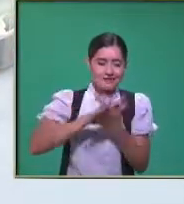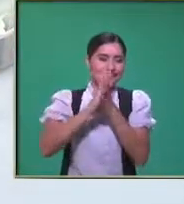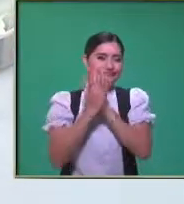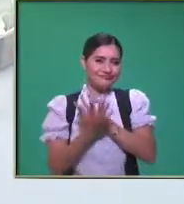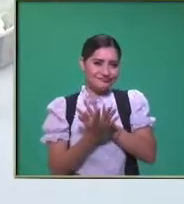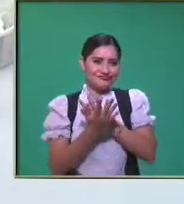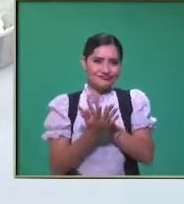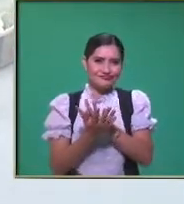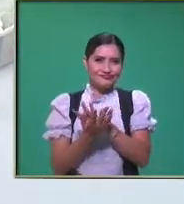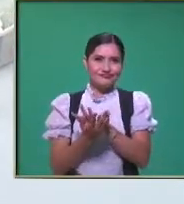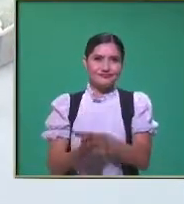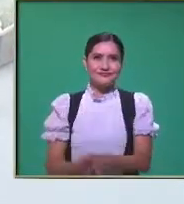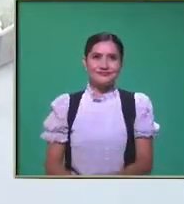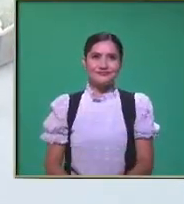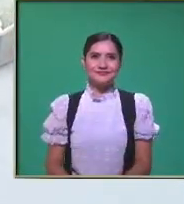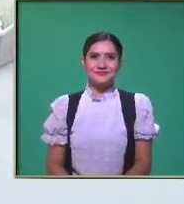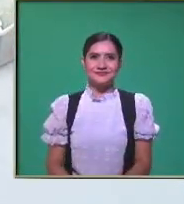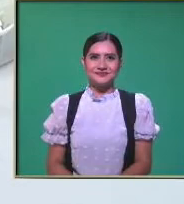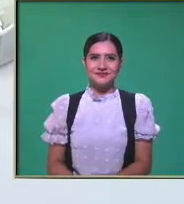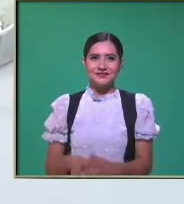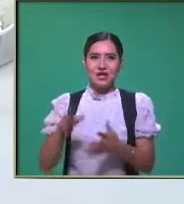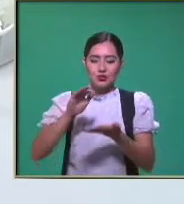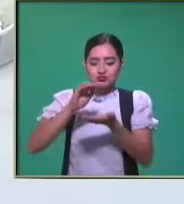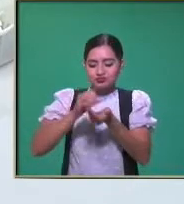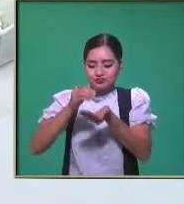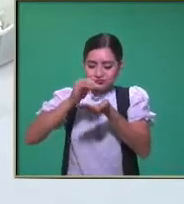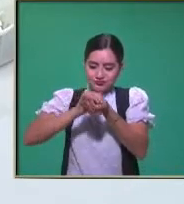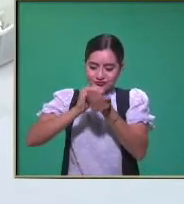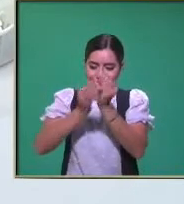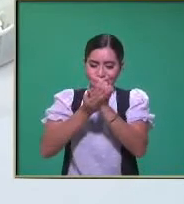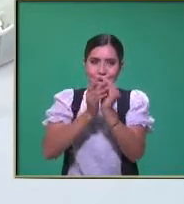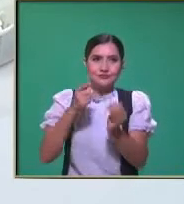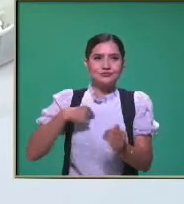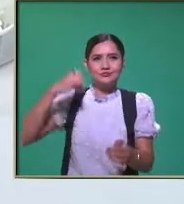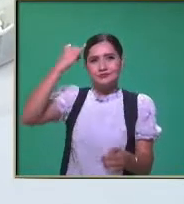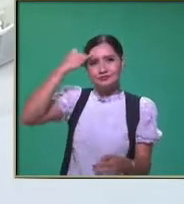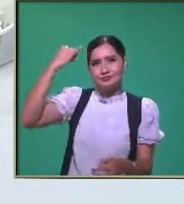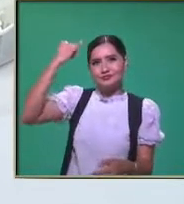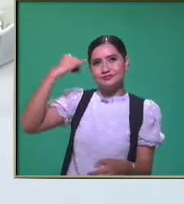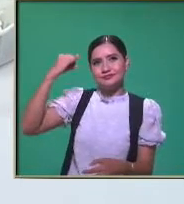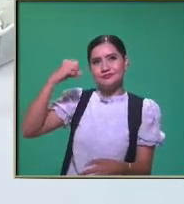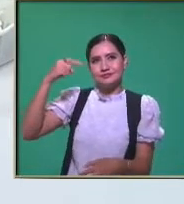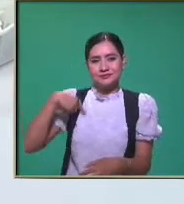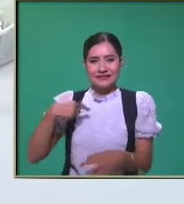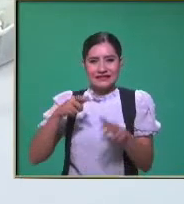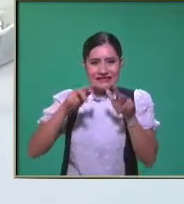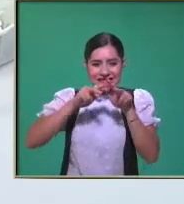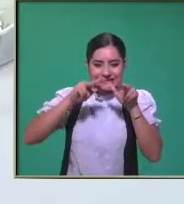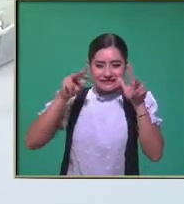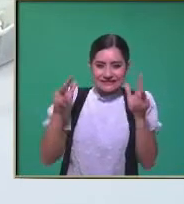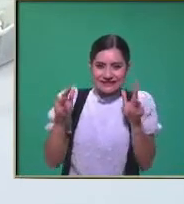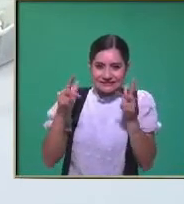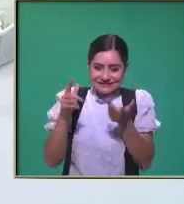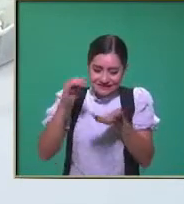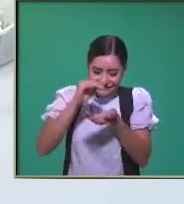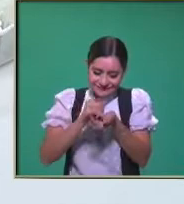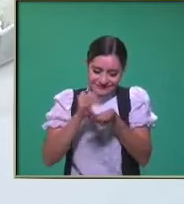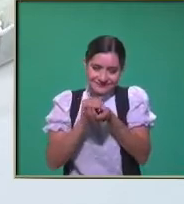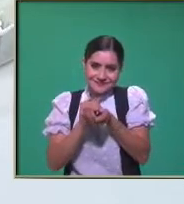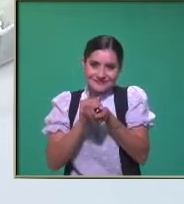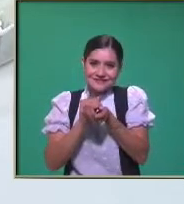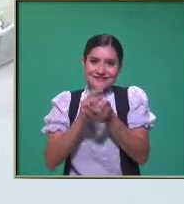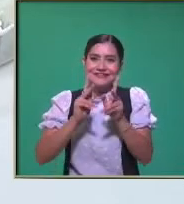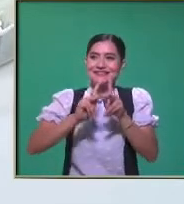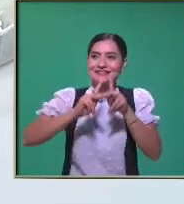hice. Y yo me imaginaba siempre, cuando era niña, que hacía mis pastelitos y luego los